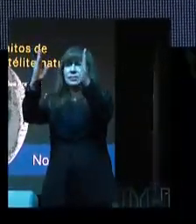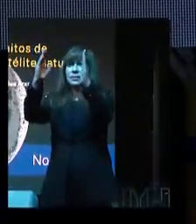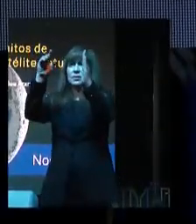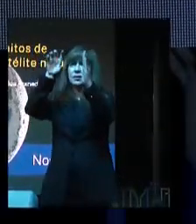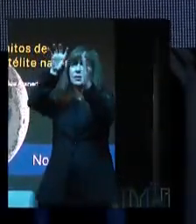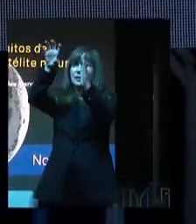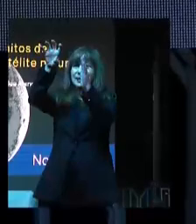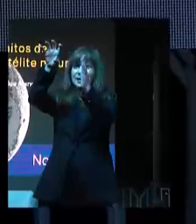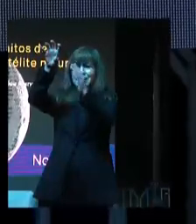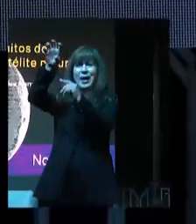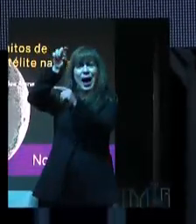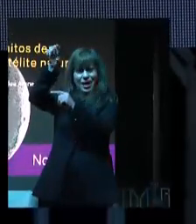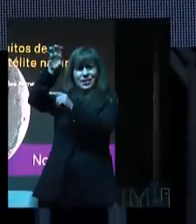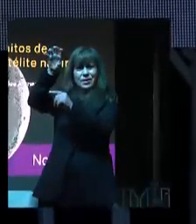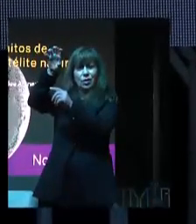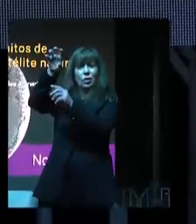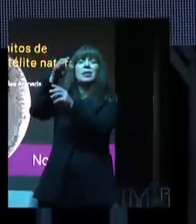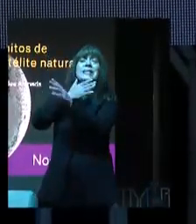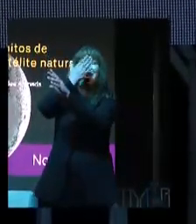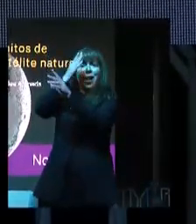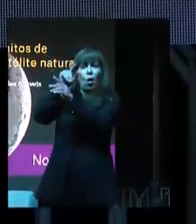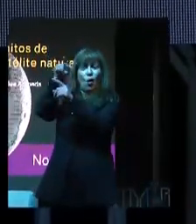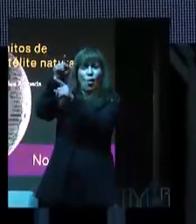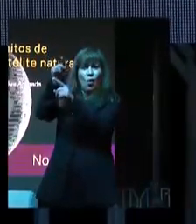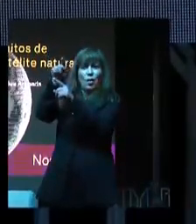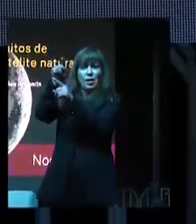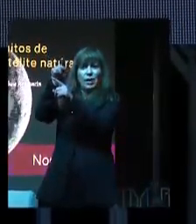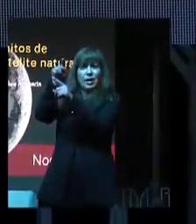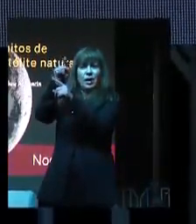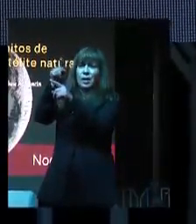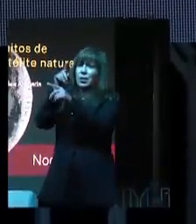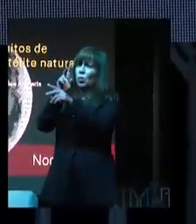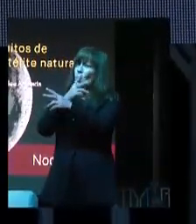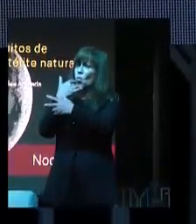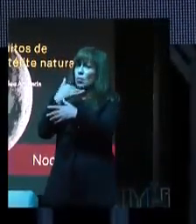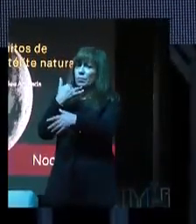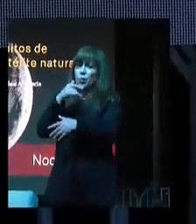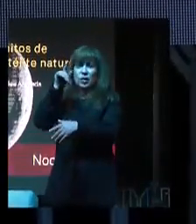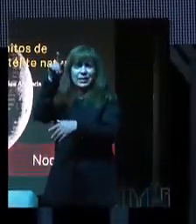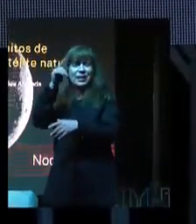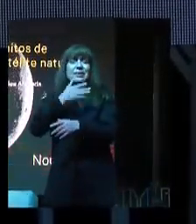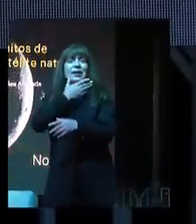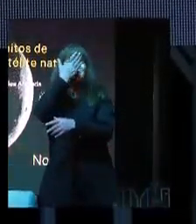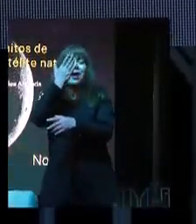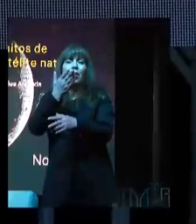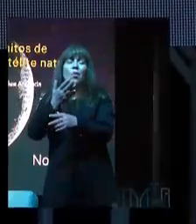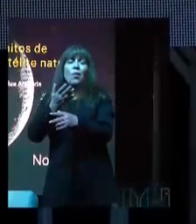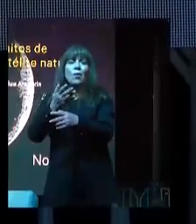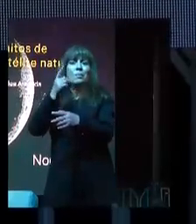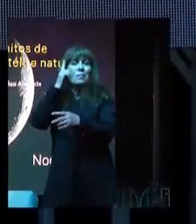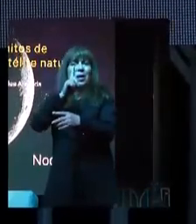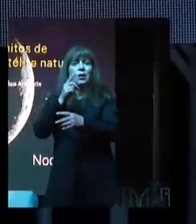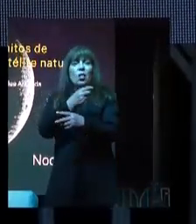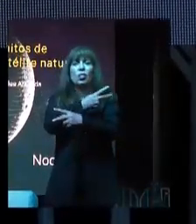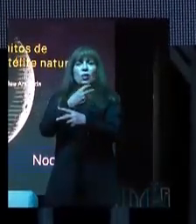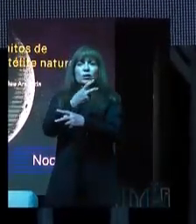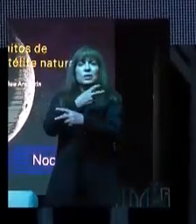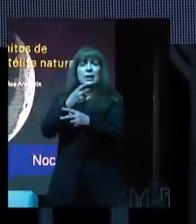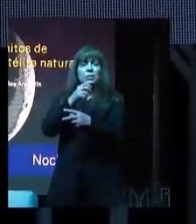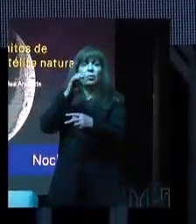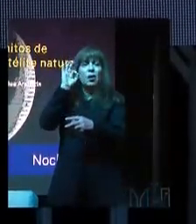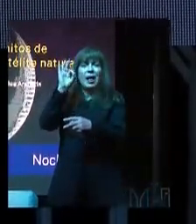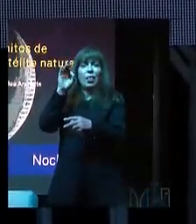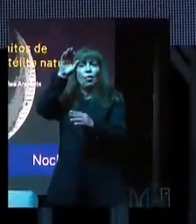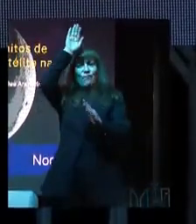hielo, pero, y ahí es un tema, hay hielo pero como a 250 grados bajo